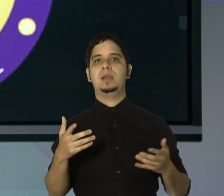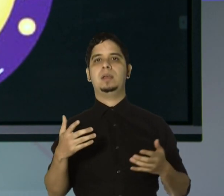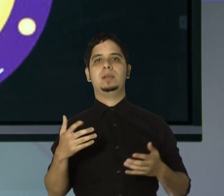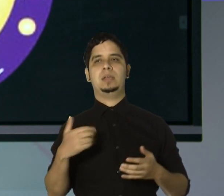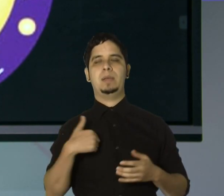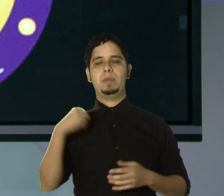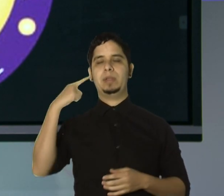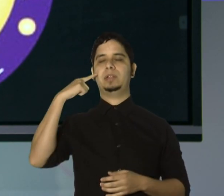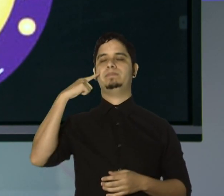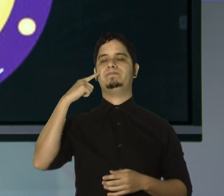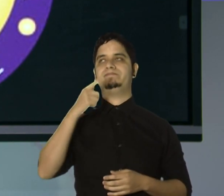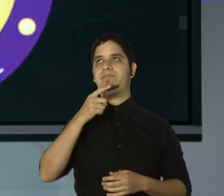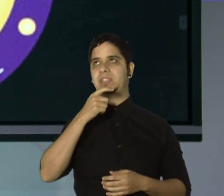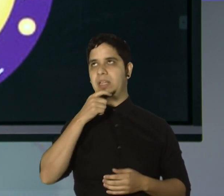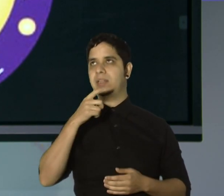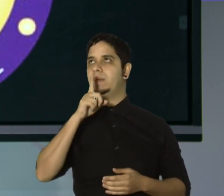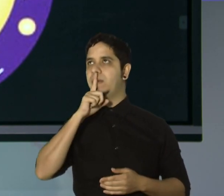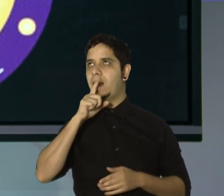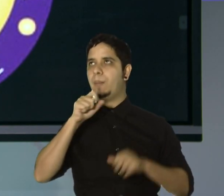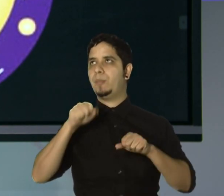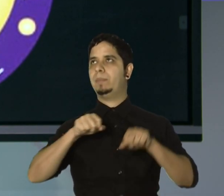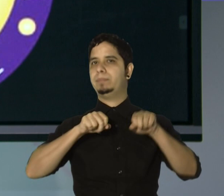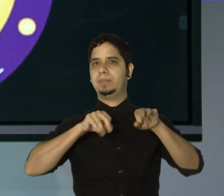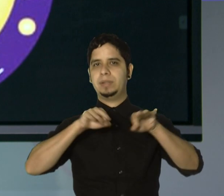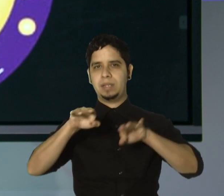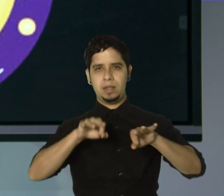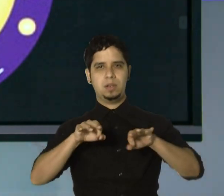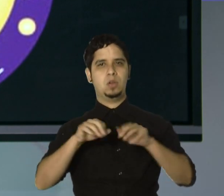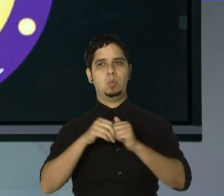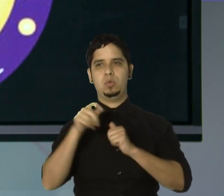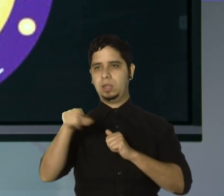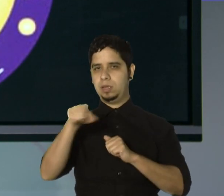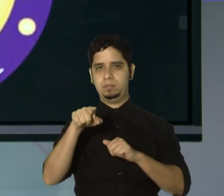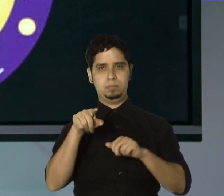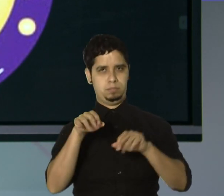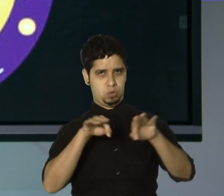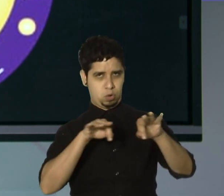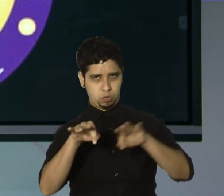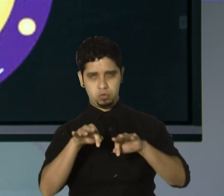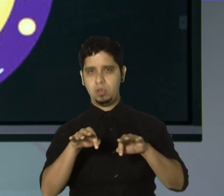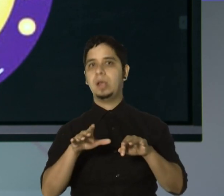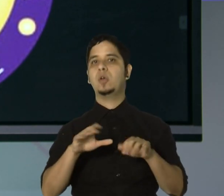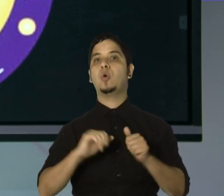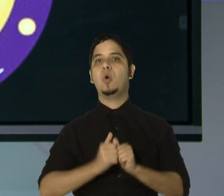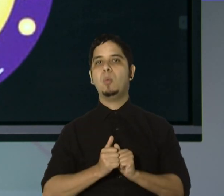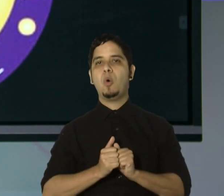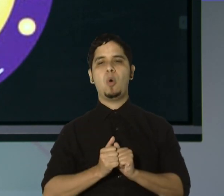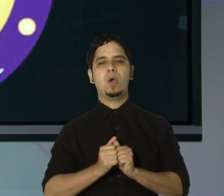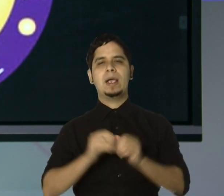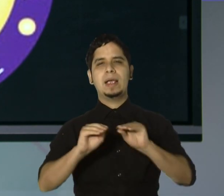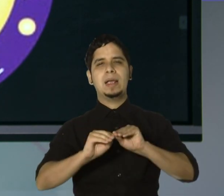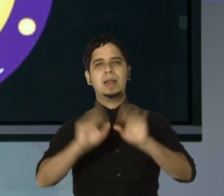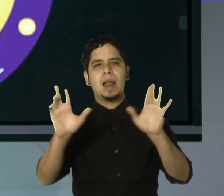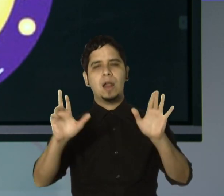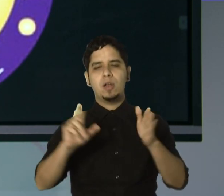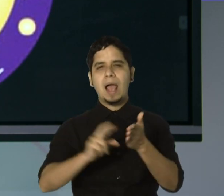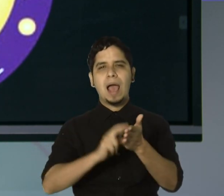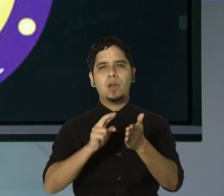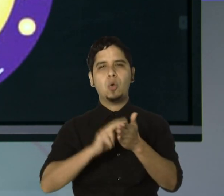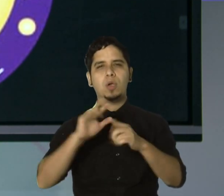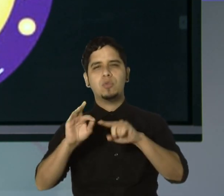persona que le pueda explicar, como usted siempre nos ha dicho, hay que explicarle al pueblo en Arroa, en Abichuela, para que entienda,